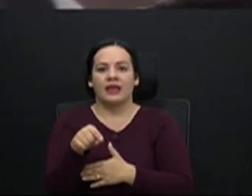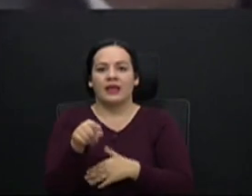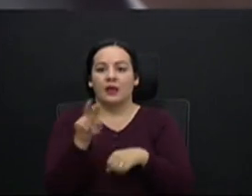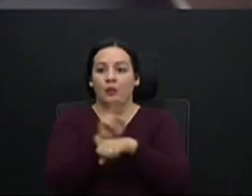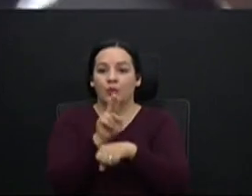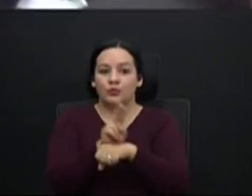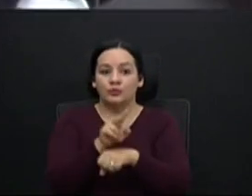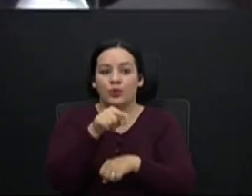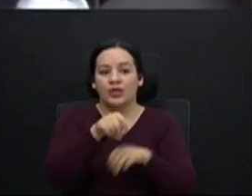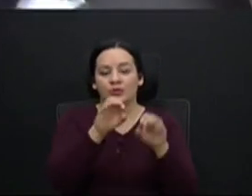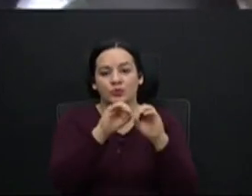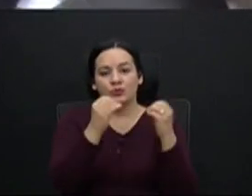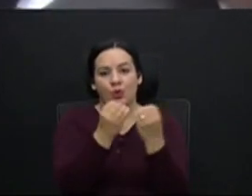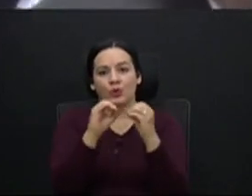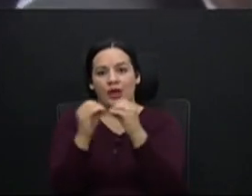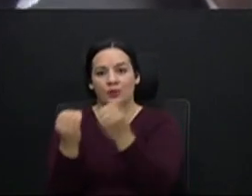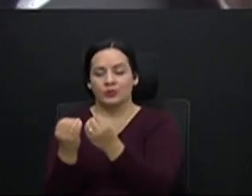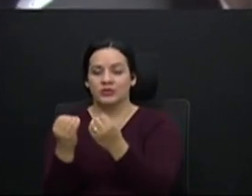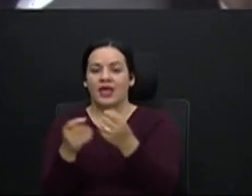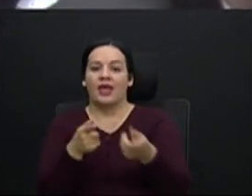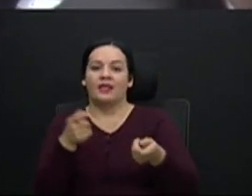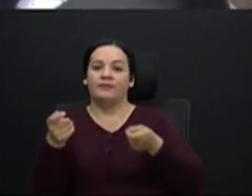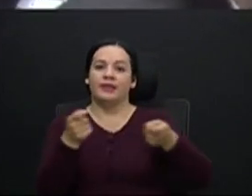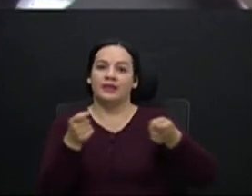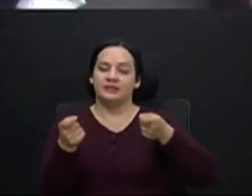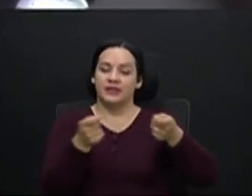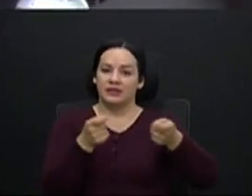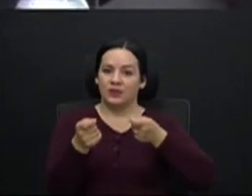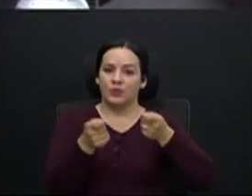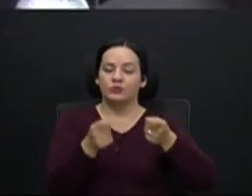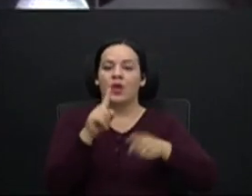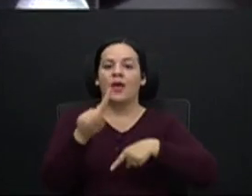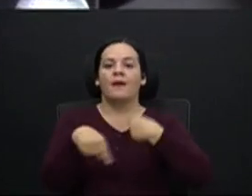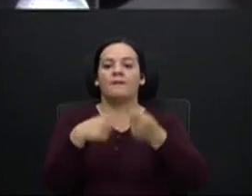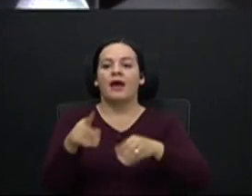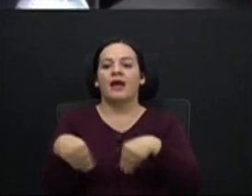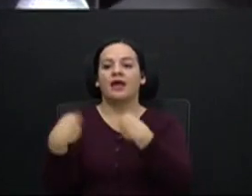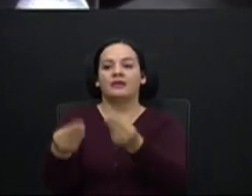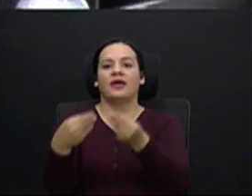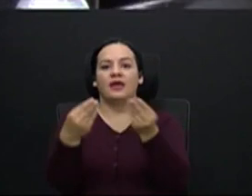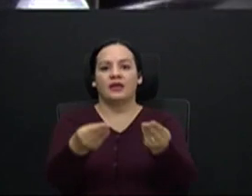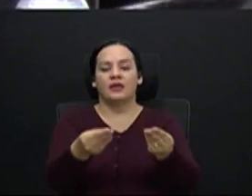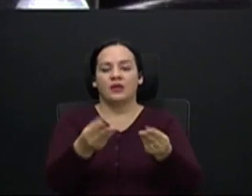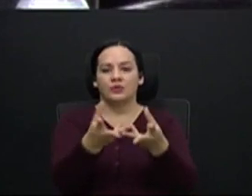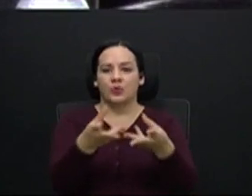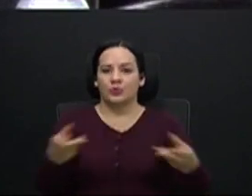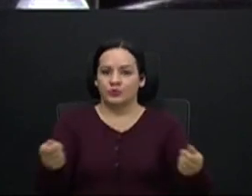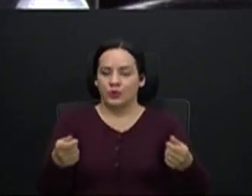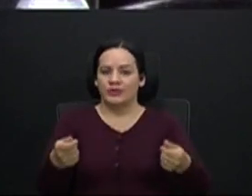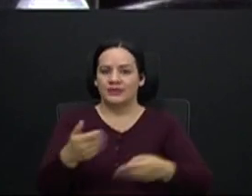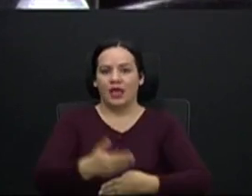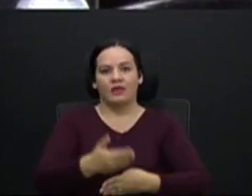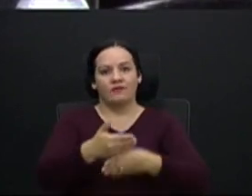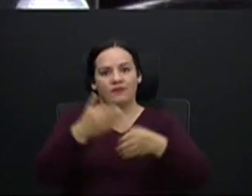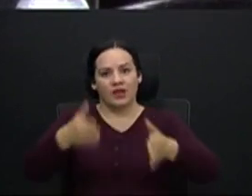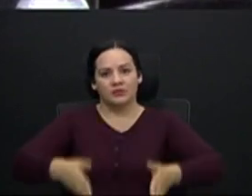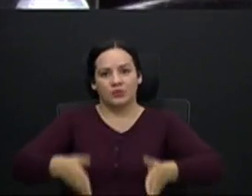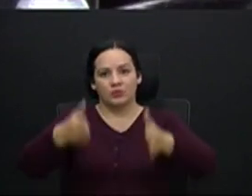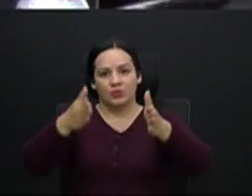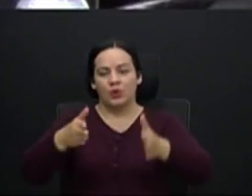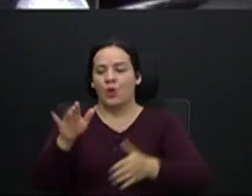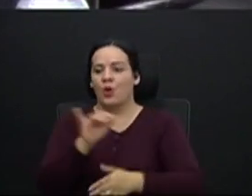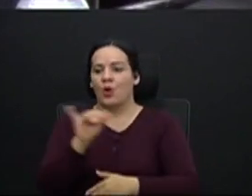órganos administrativos van a dar soluciones a infraestructura que definitivamente